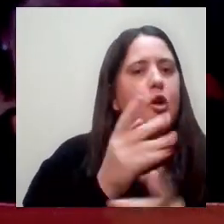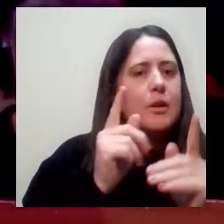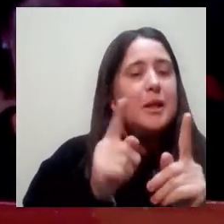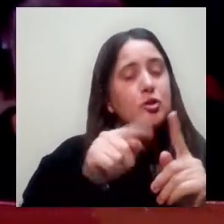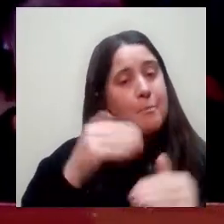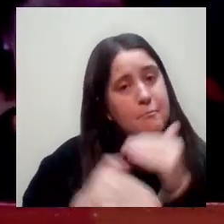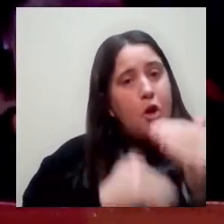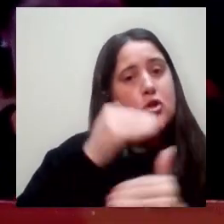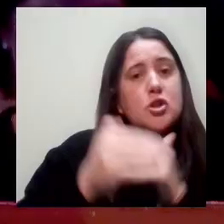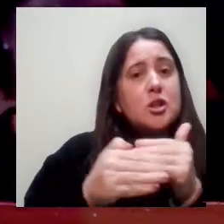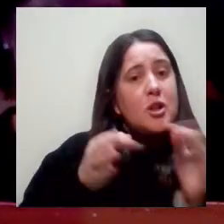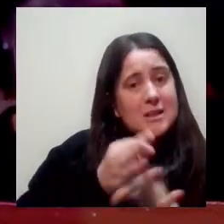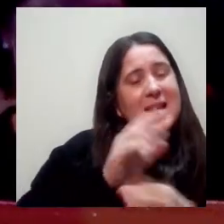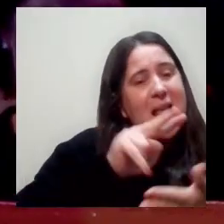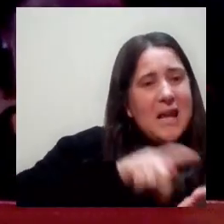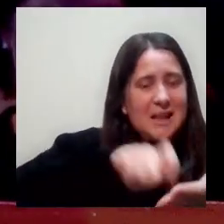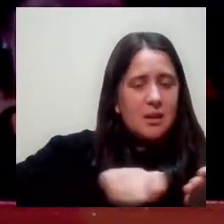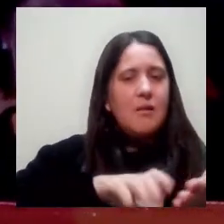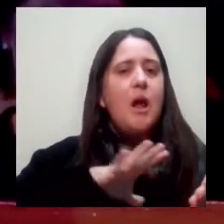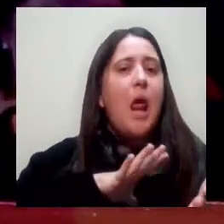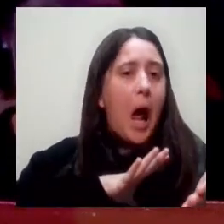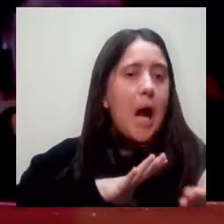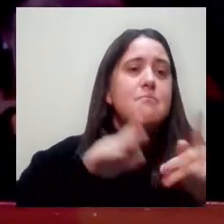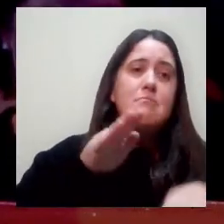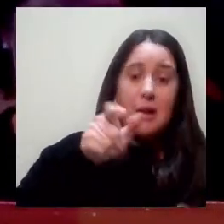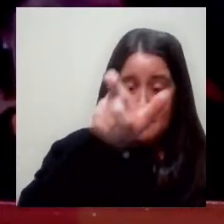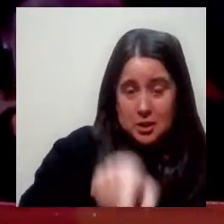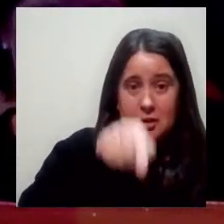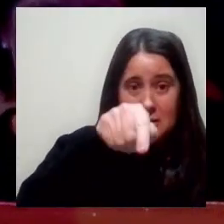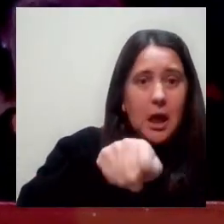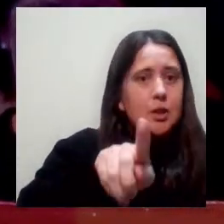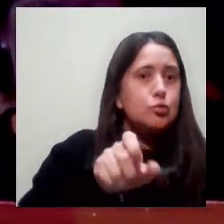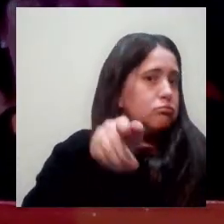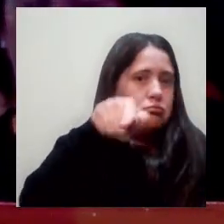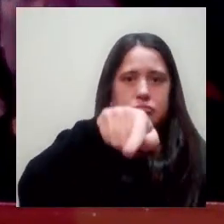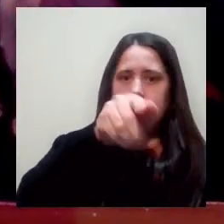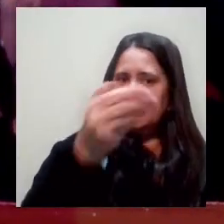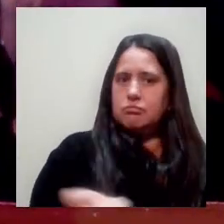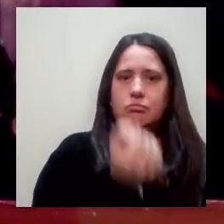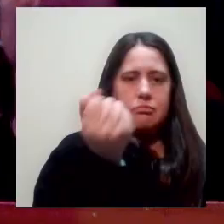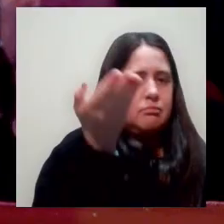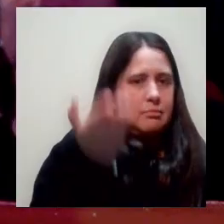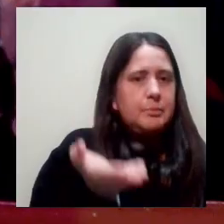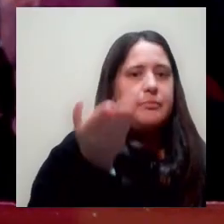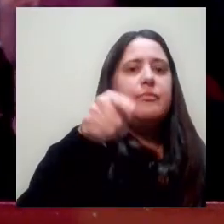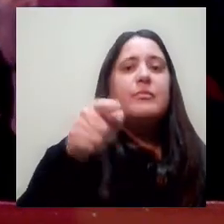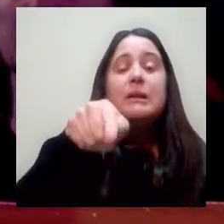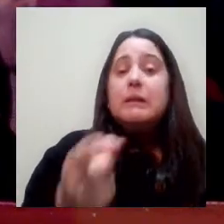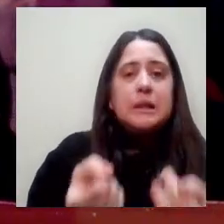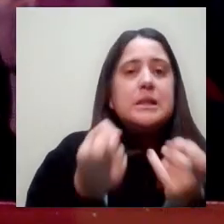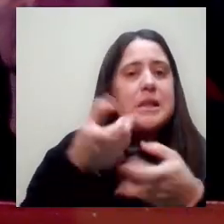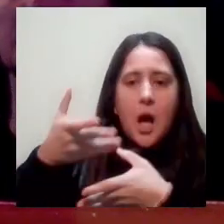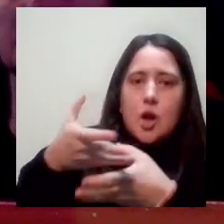de alfabetización tiene en el alfabetizando su sujeto. El hecho de que éste necesite de la ayuda